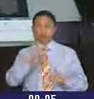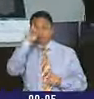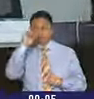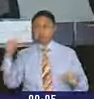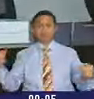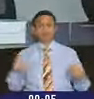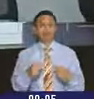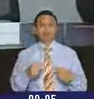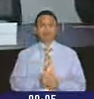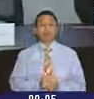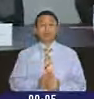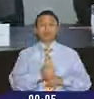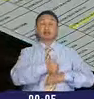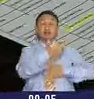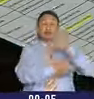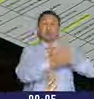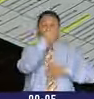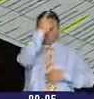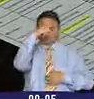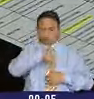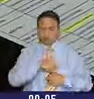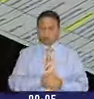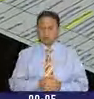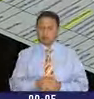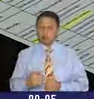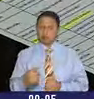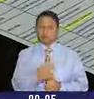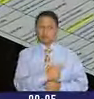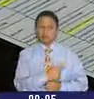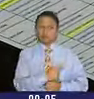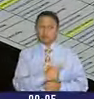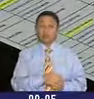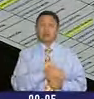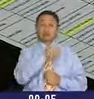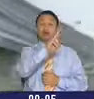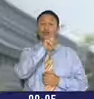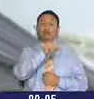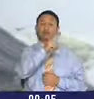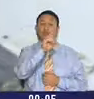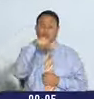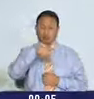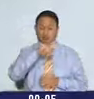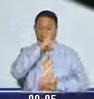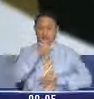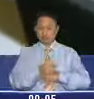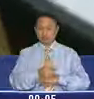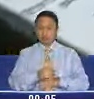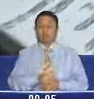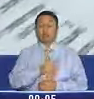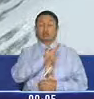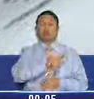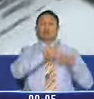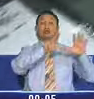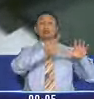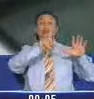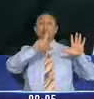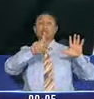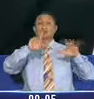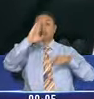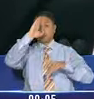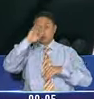la resolución de algunos jueces y tribunales garantías penales que desde el 2020 a la fecha han dispuesto que 286